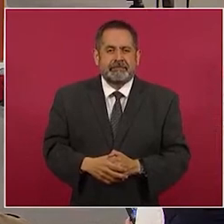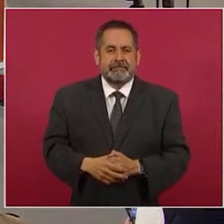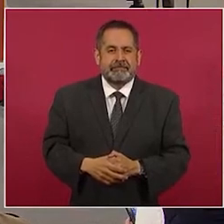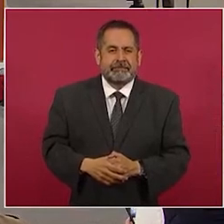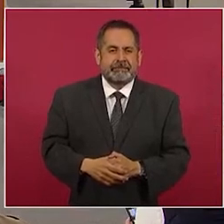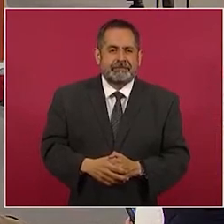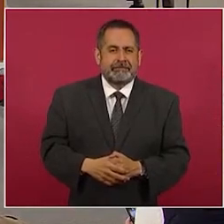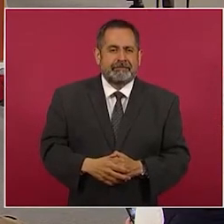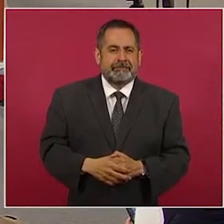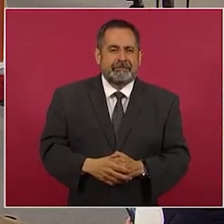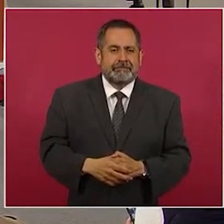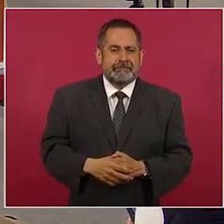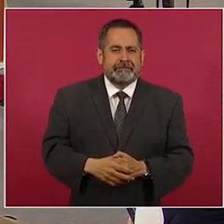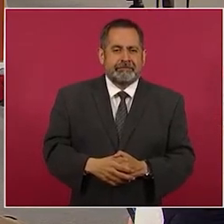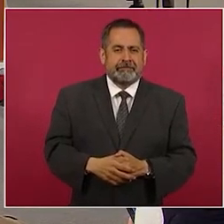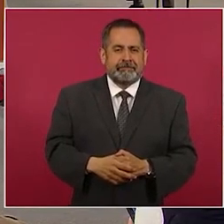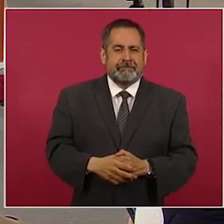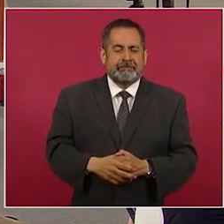Y